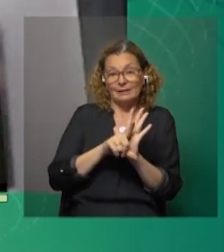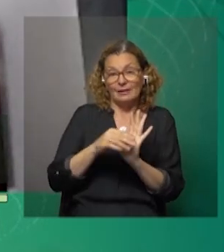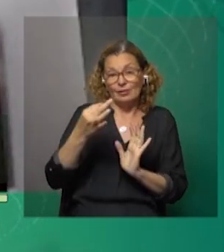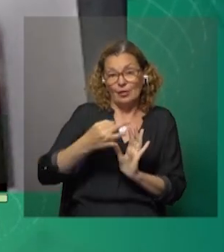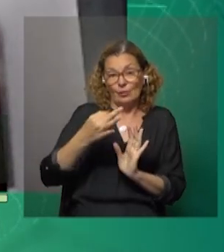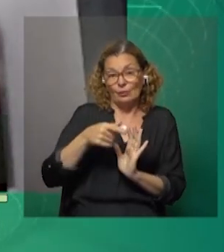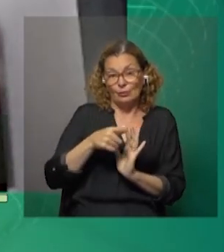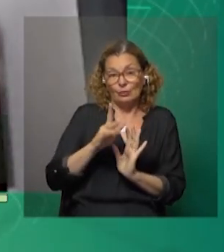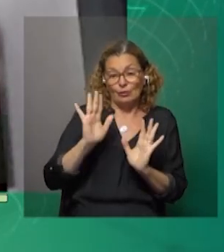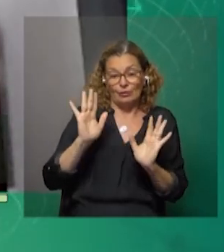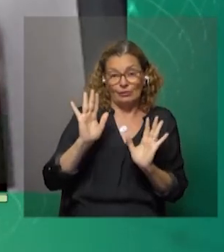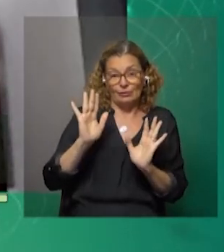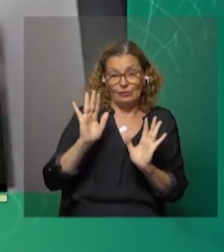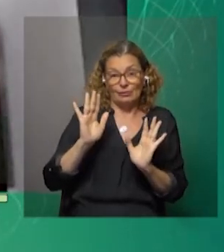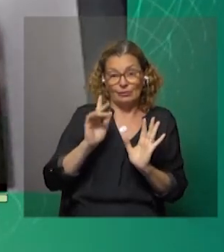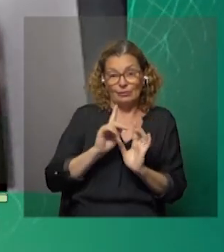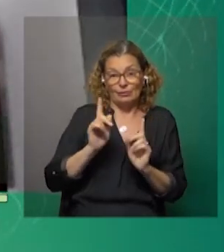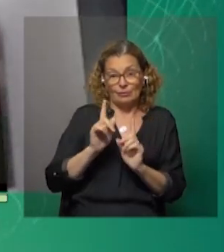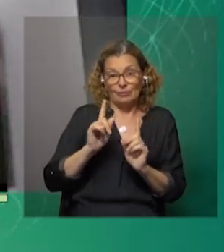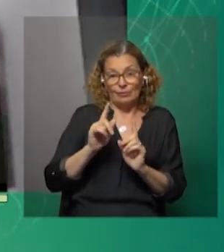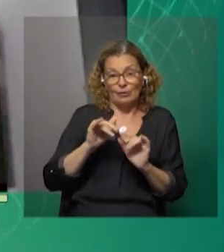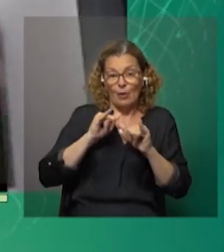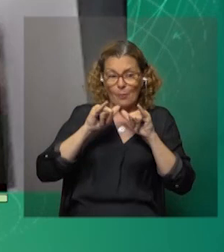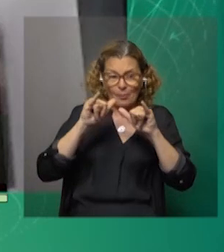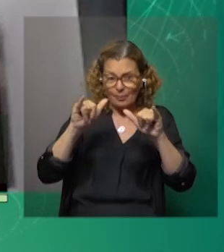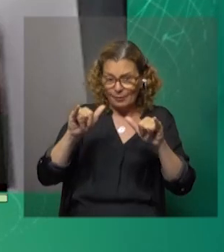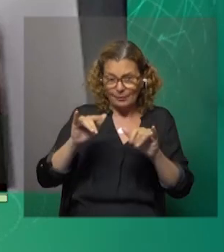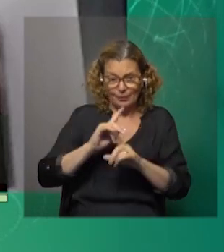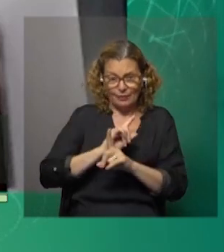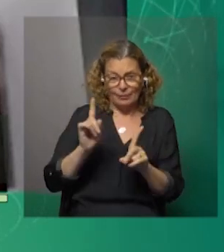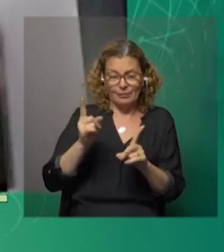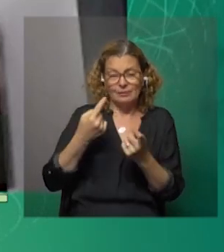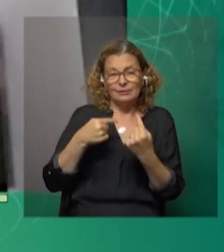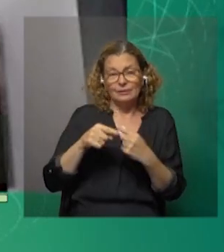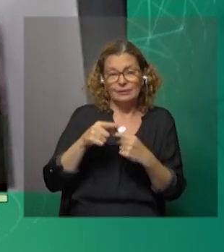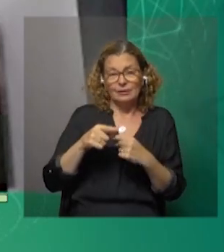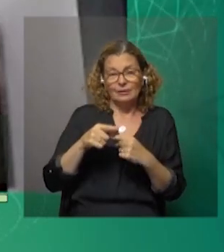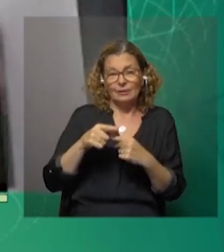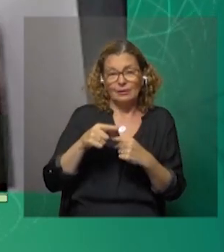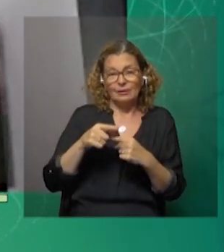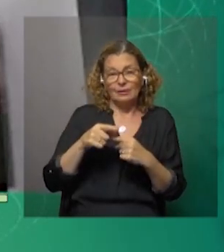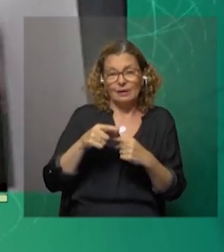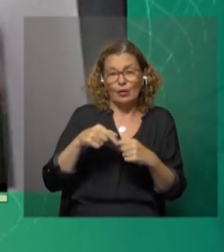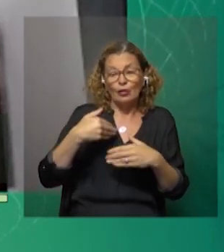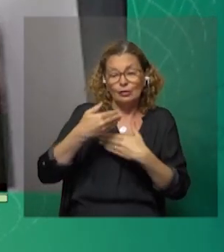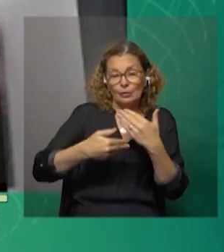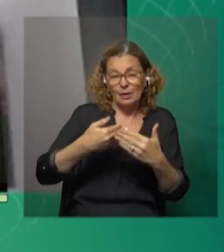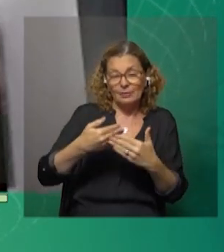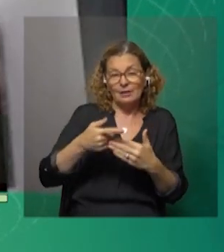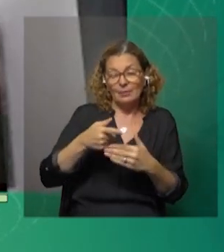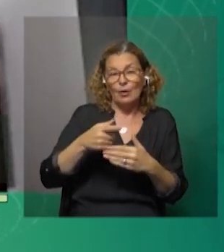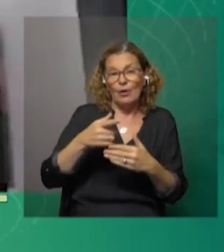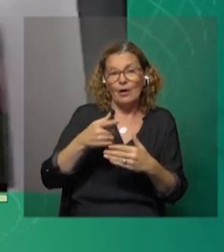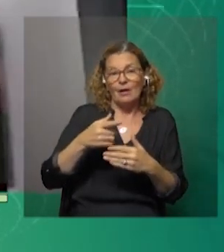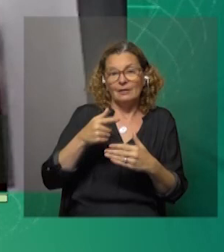seguramente ellos no no promoverían entonces la intención de la conflictividad va a ser tratar de convencer